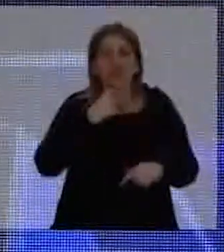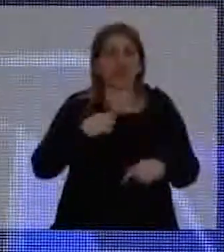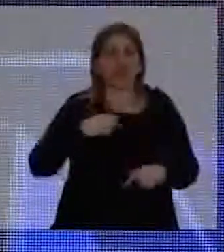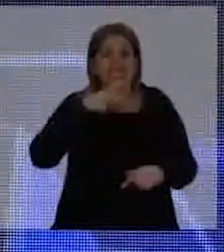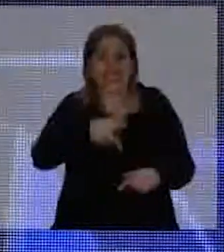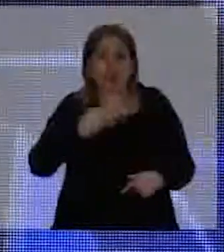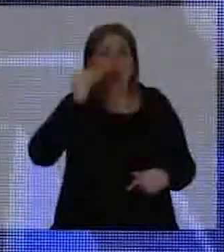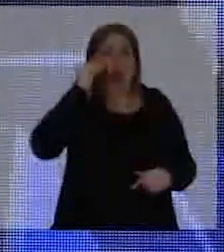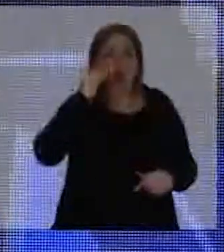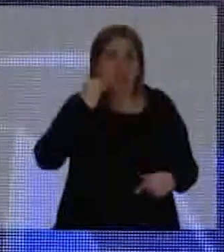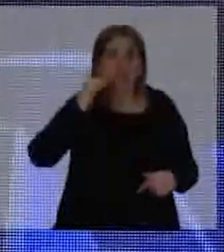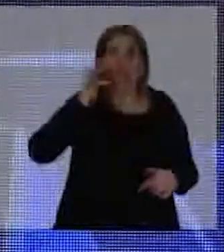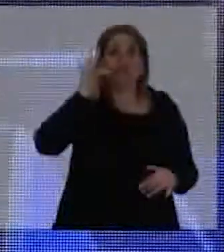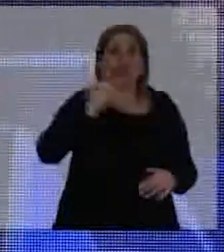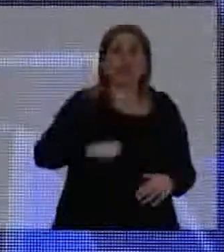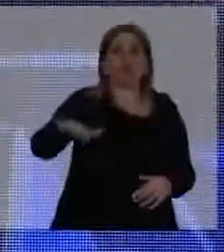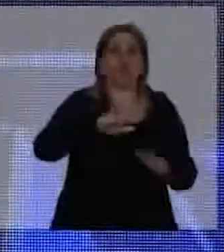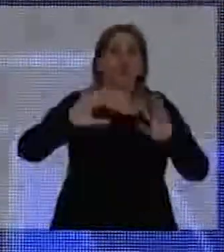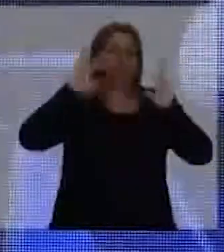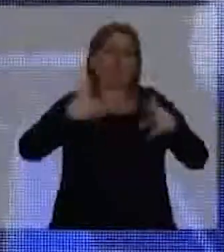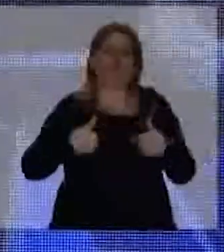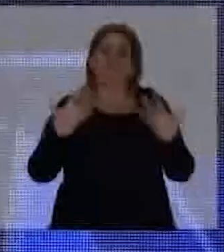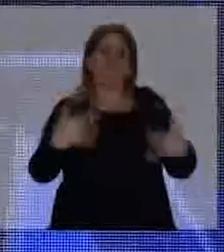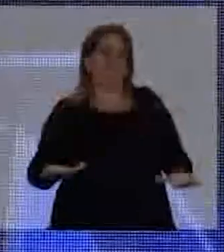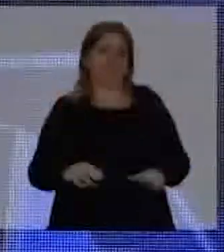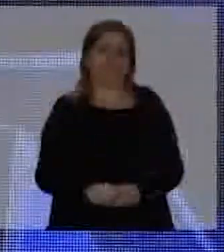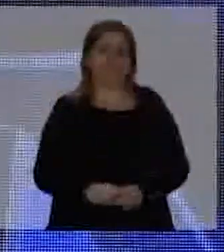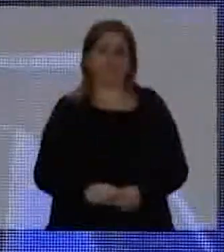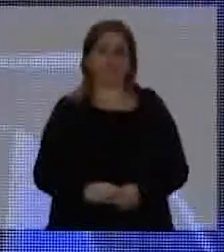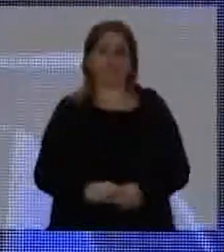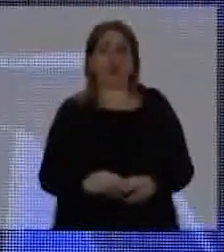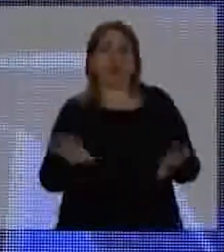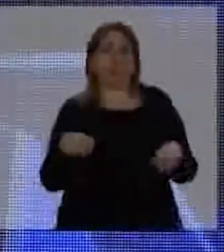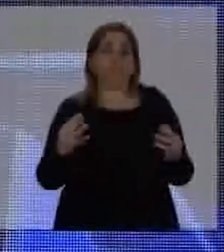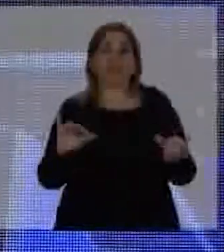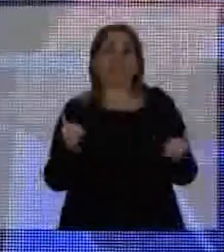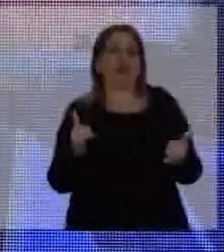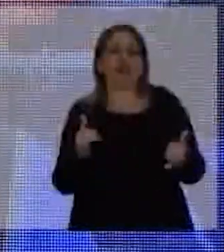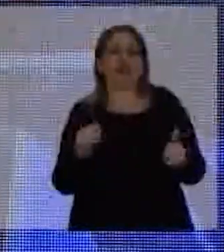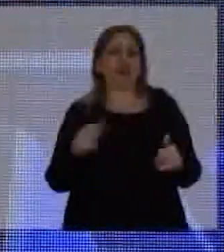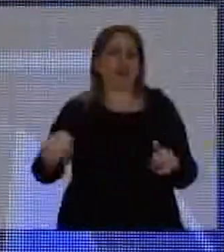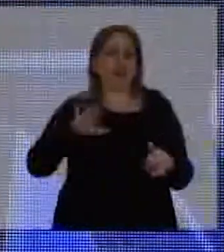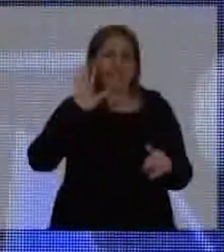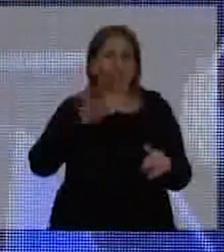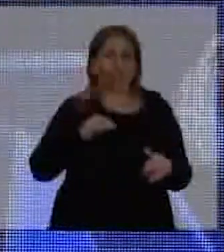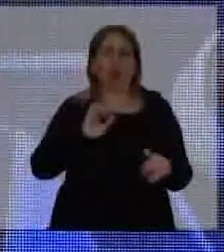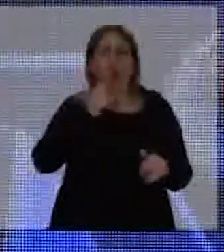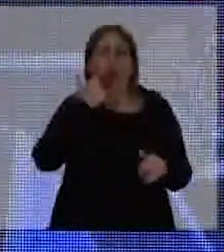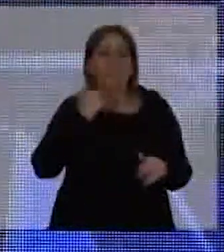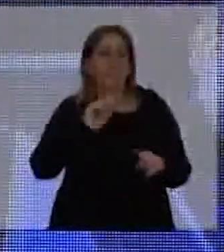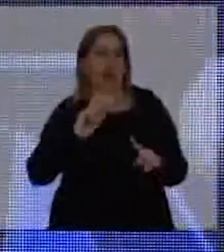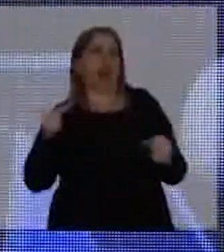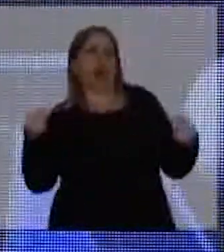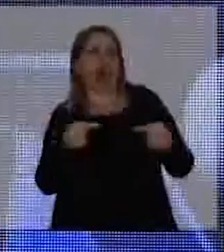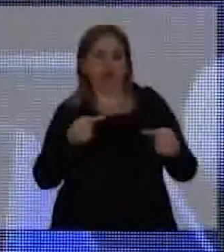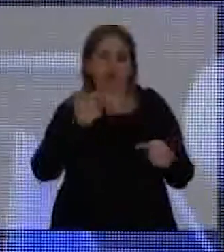a que mis hijos y mis nietos tengan que criarse en una sociedad violenta. ¿Por qué? Si ya está hartamente sabido que el hombre no es